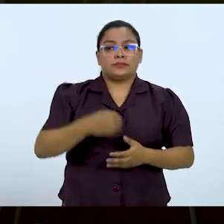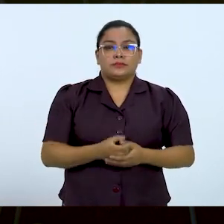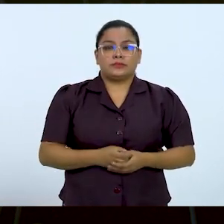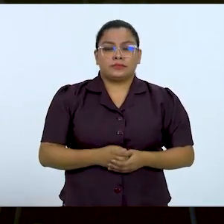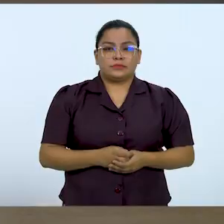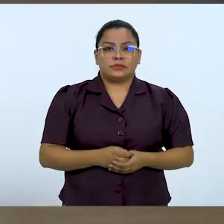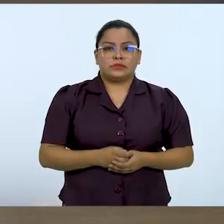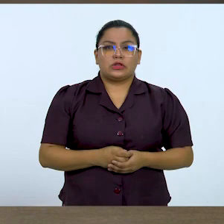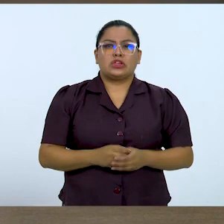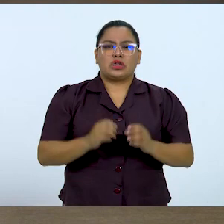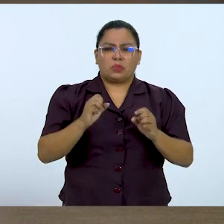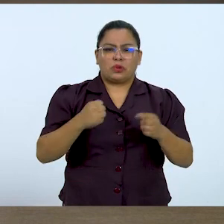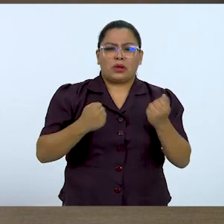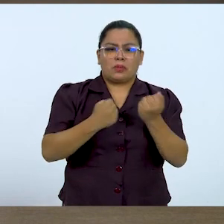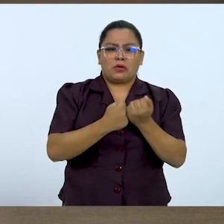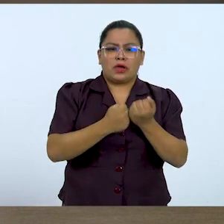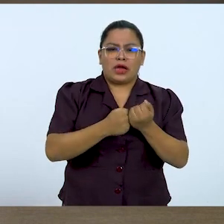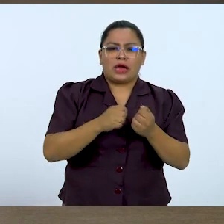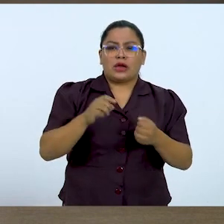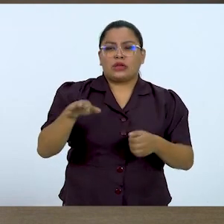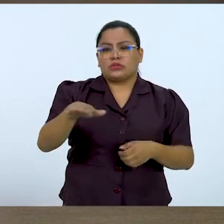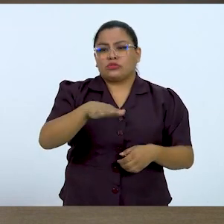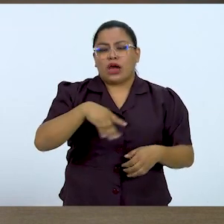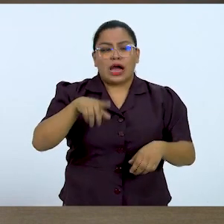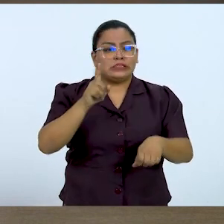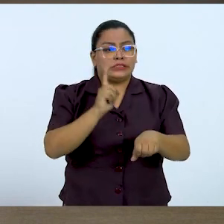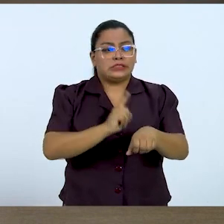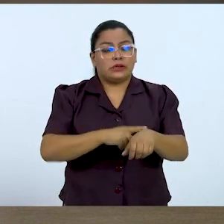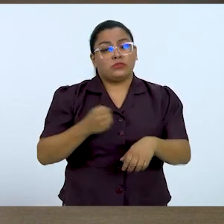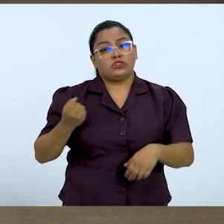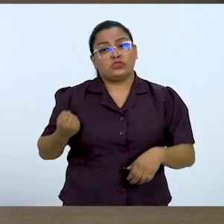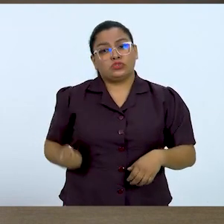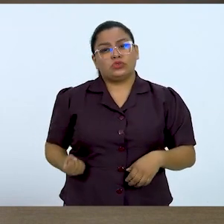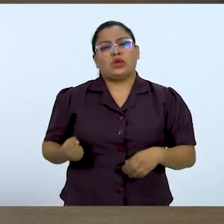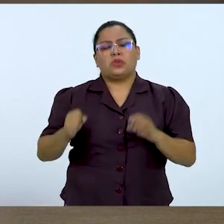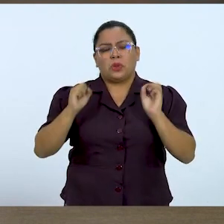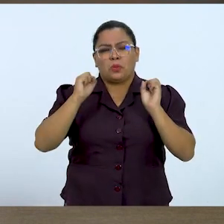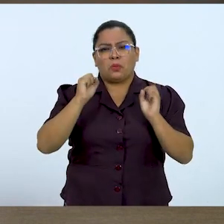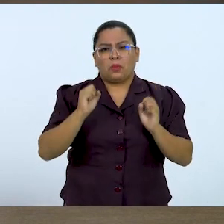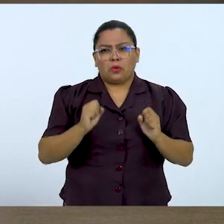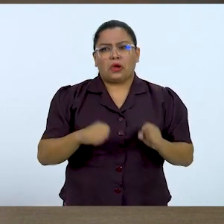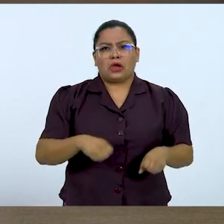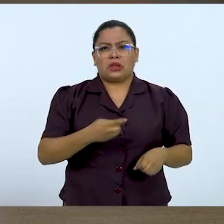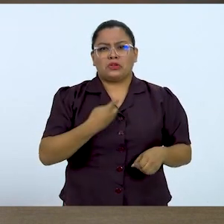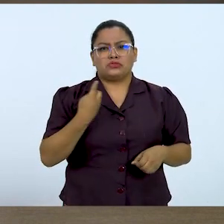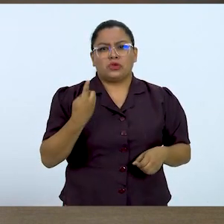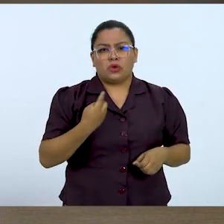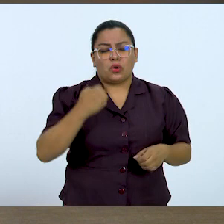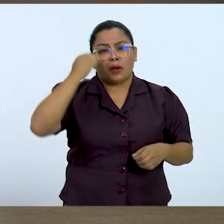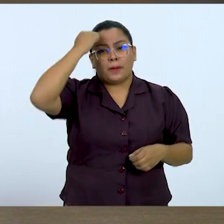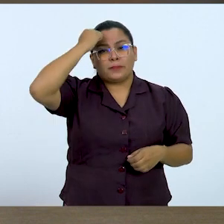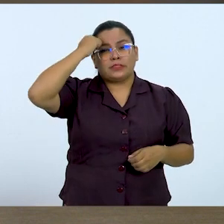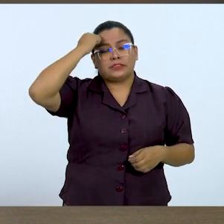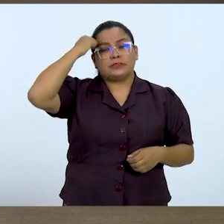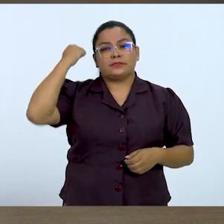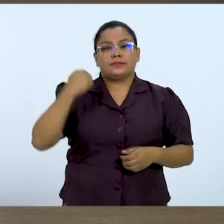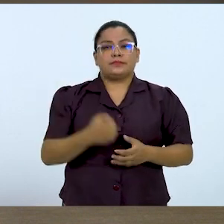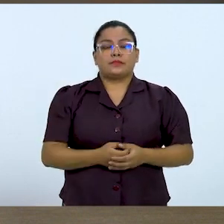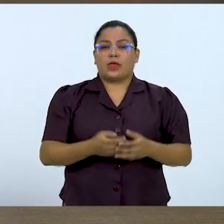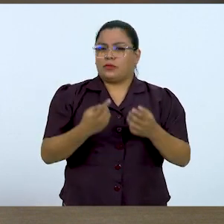conocimiento y que proporcione el espacio para que sea el estudiante el principal actor de sus